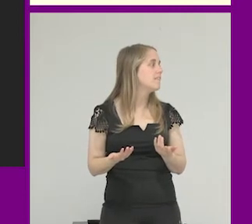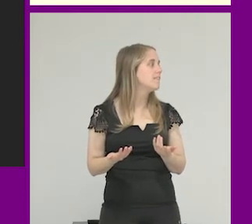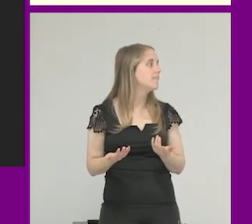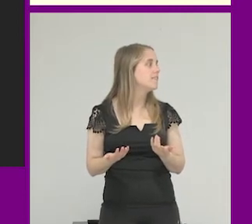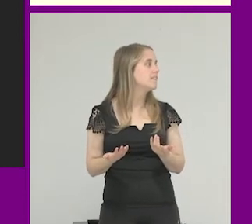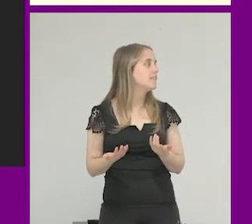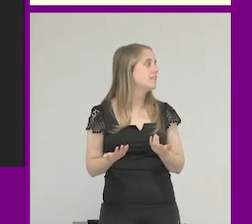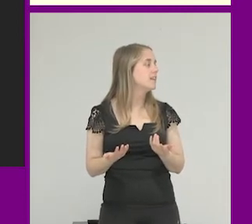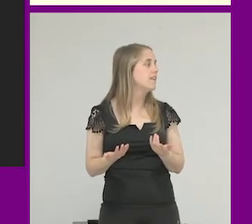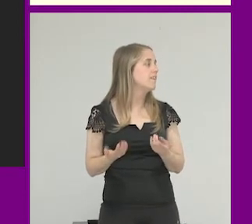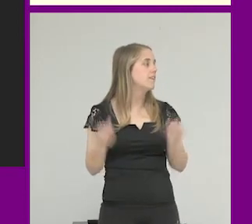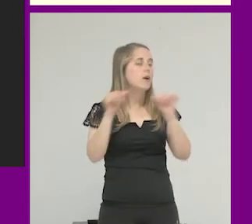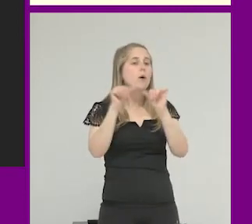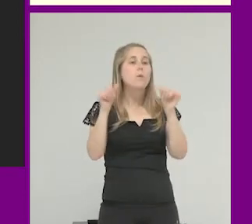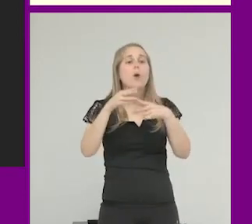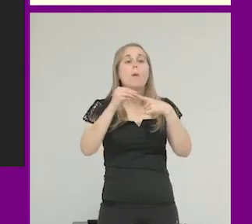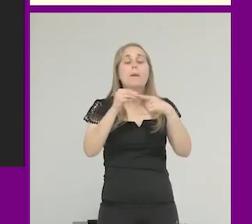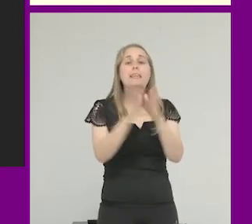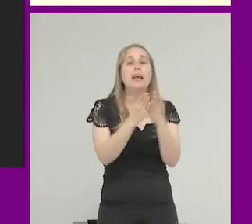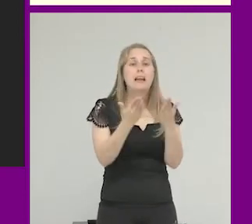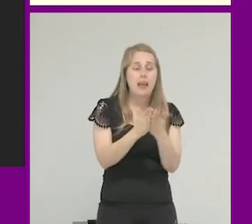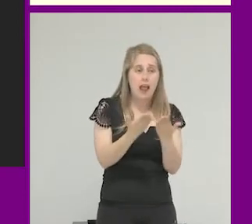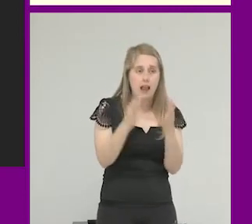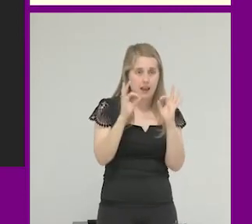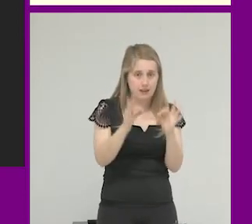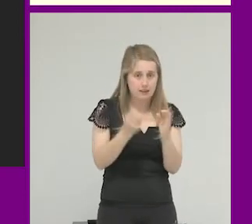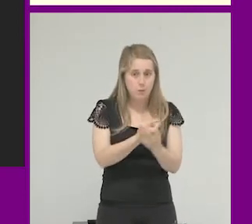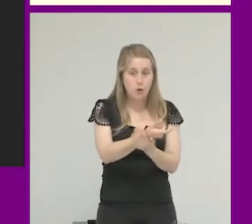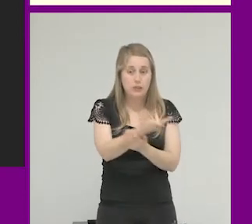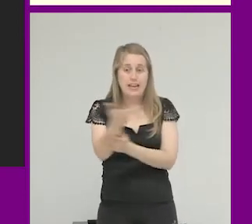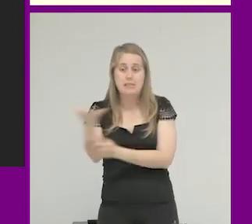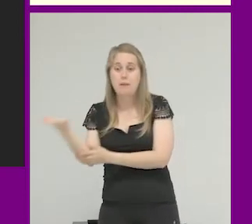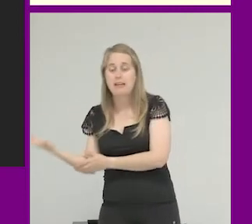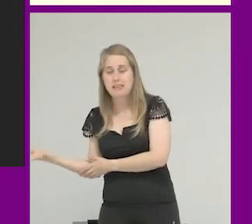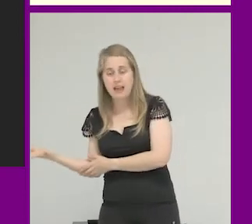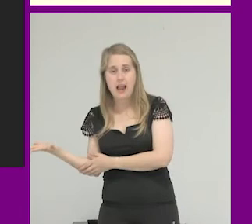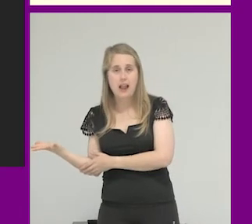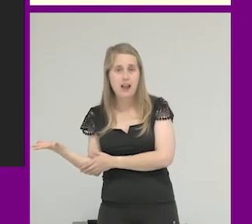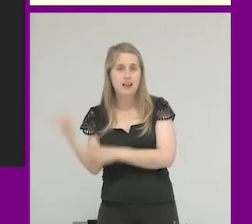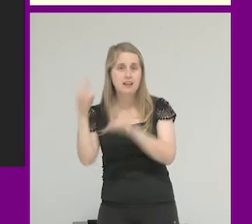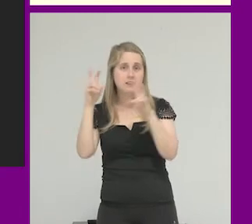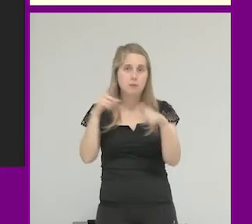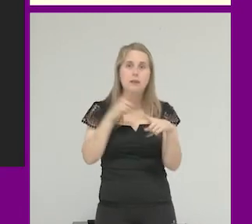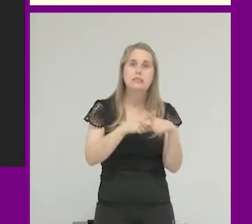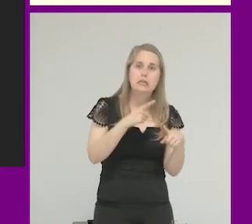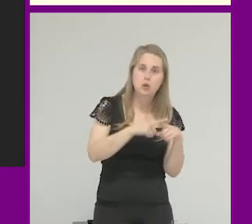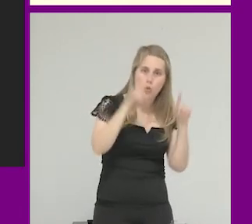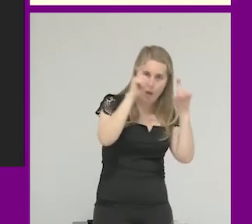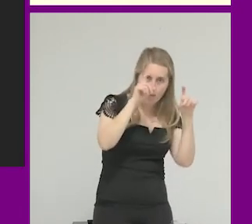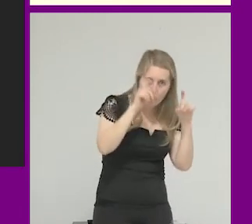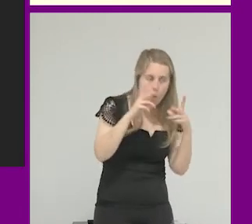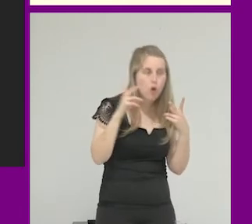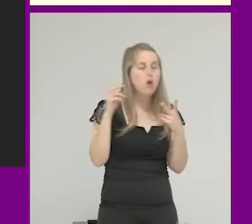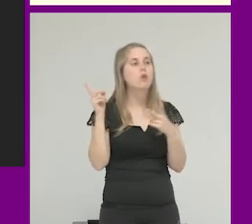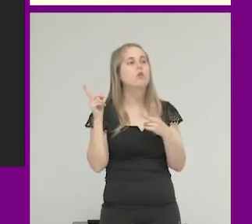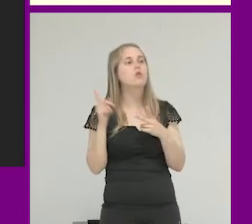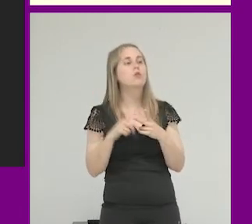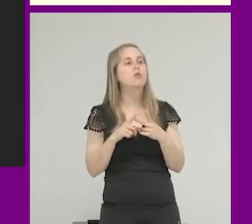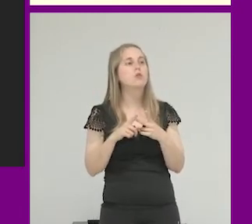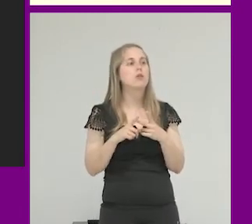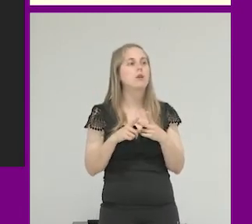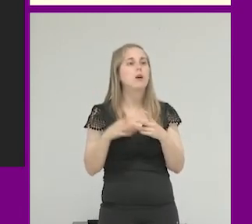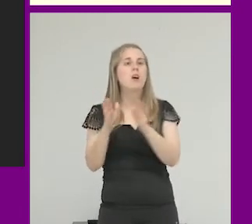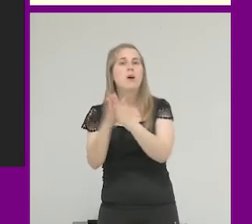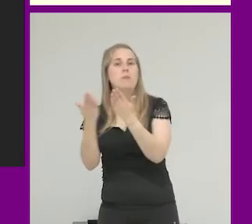era, bueno, material horiek transversalean tratatzen badan sexu hezkuntza, ea